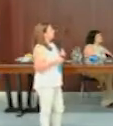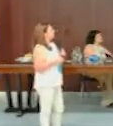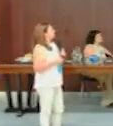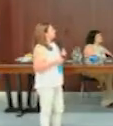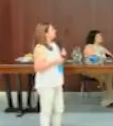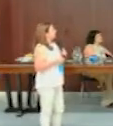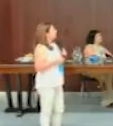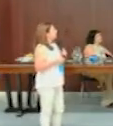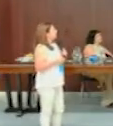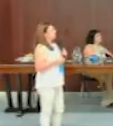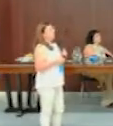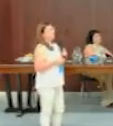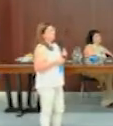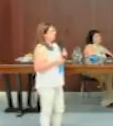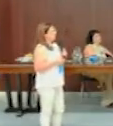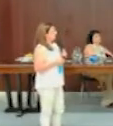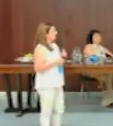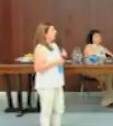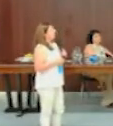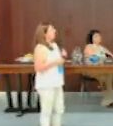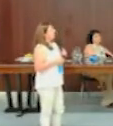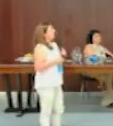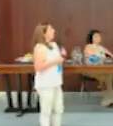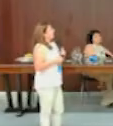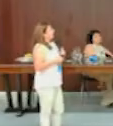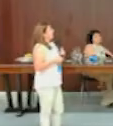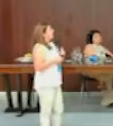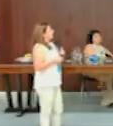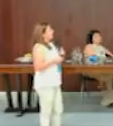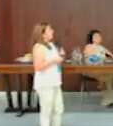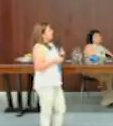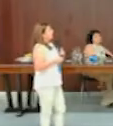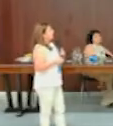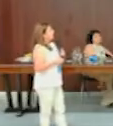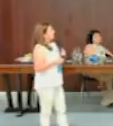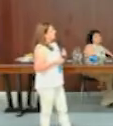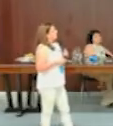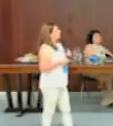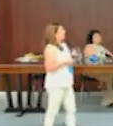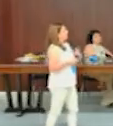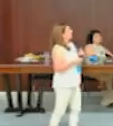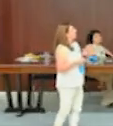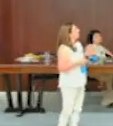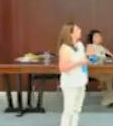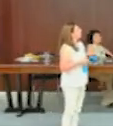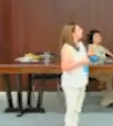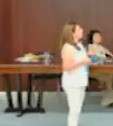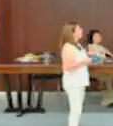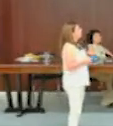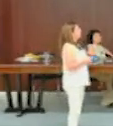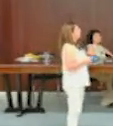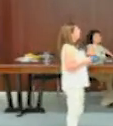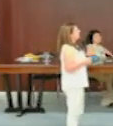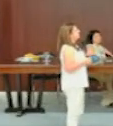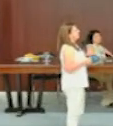un conjunto de personas o una institución. Para entenderlo mejor es necesario comprender lo que son